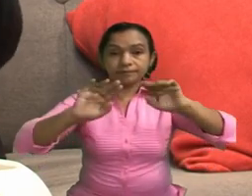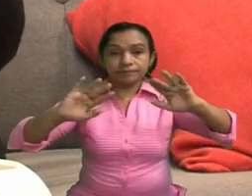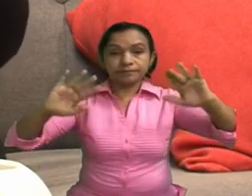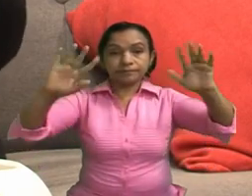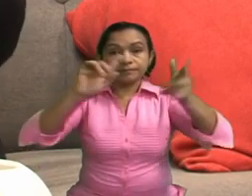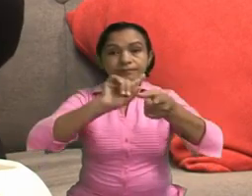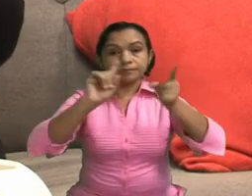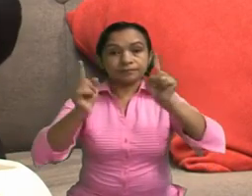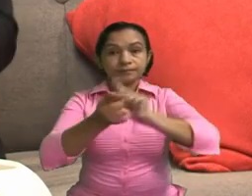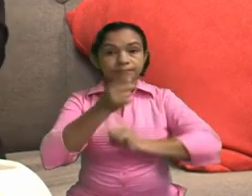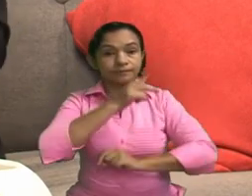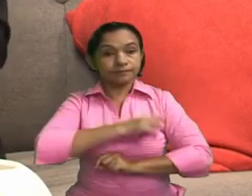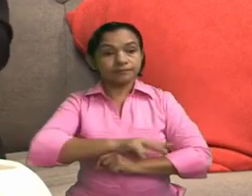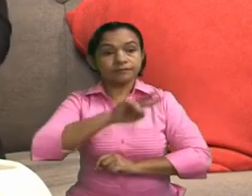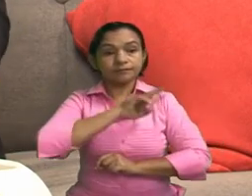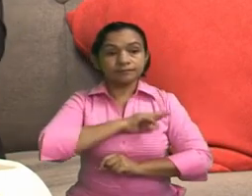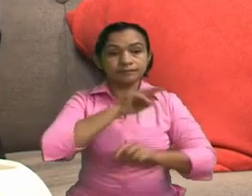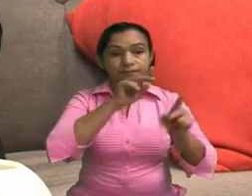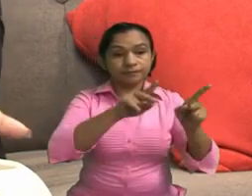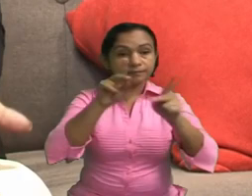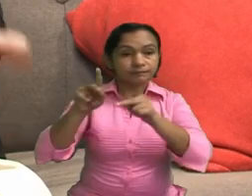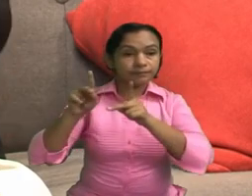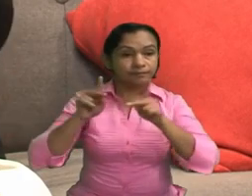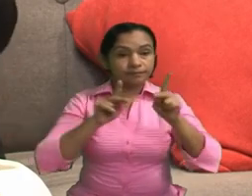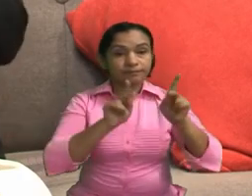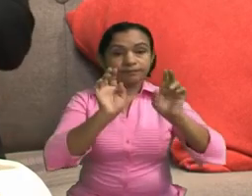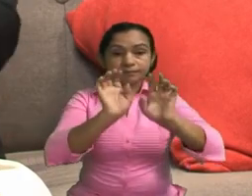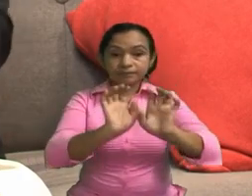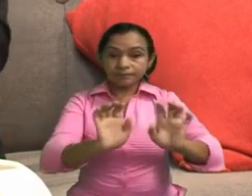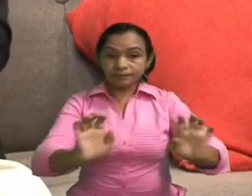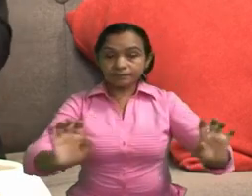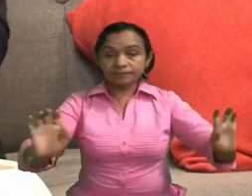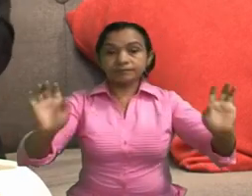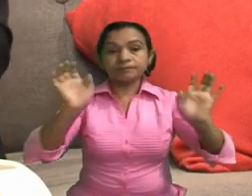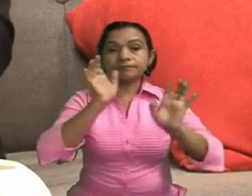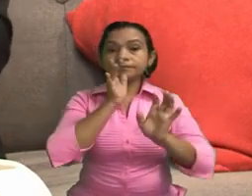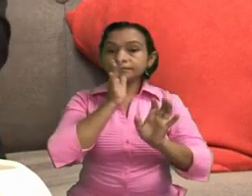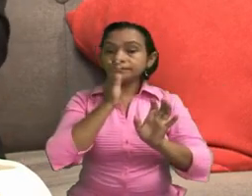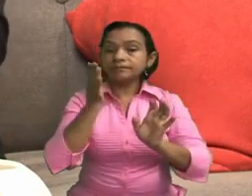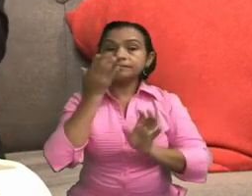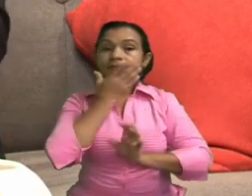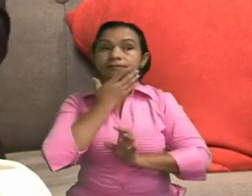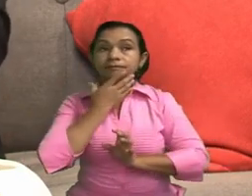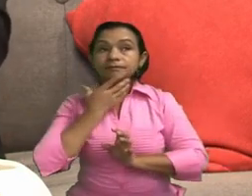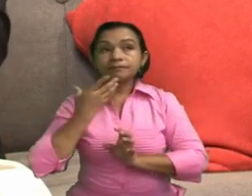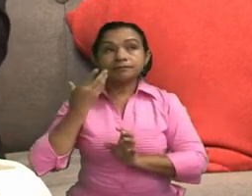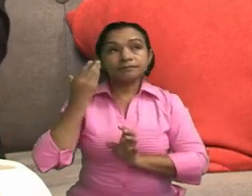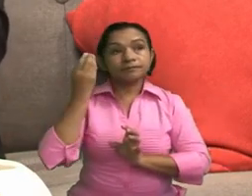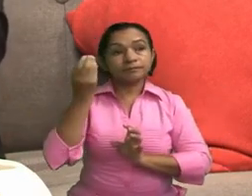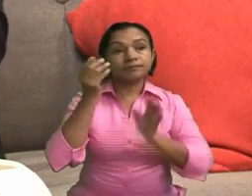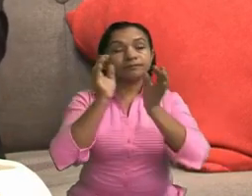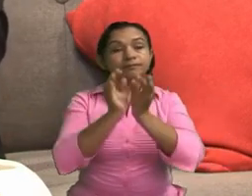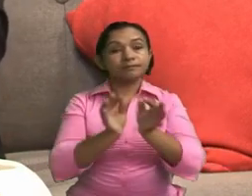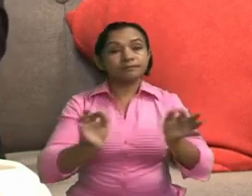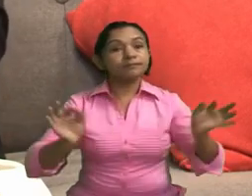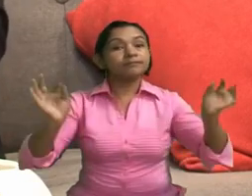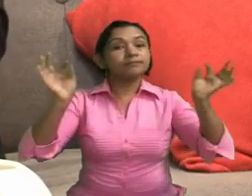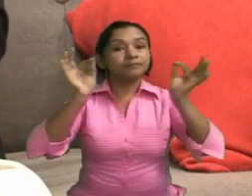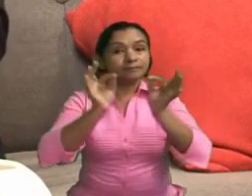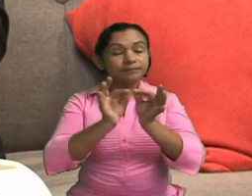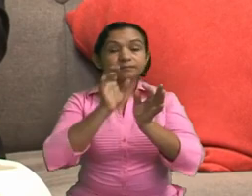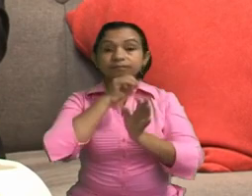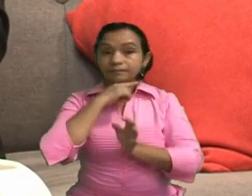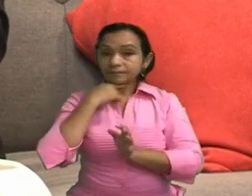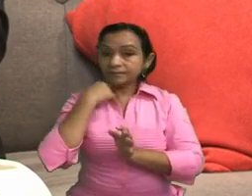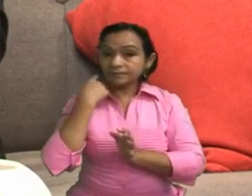formación de los valores en nuestra población, desde nuestros niños, nuestros chavalos, nuestros jóvenes, es muy importante, ¿verdad?,